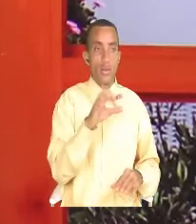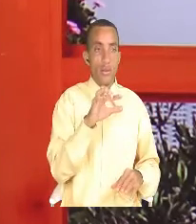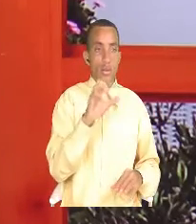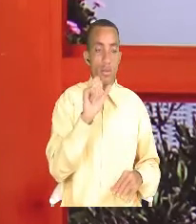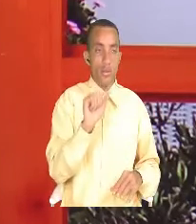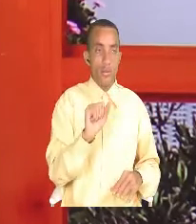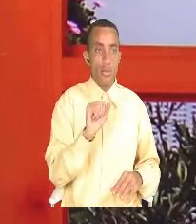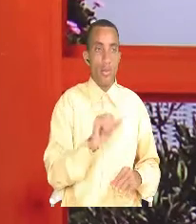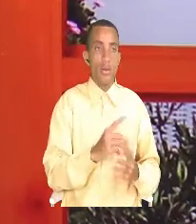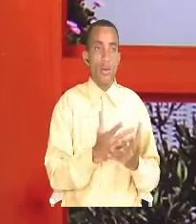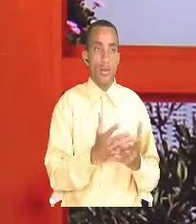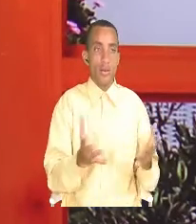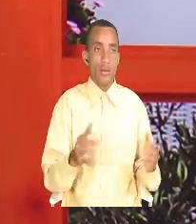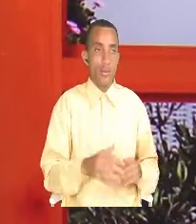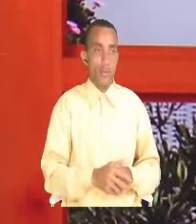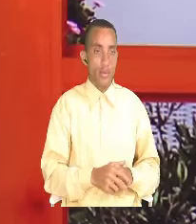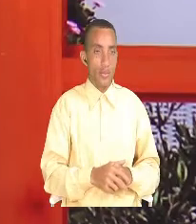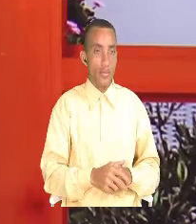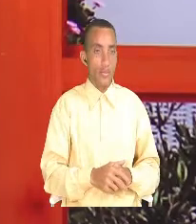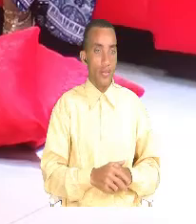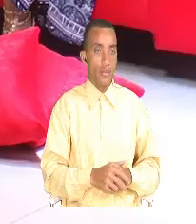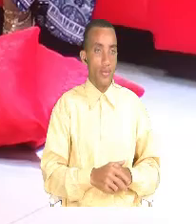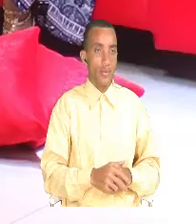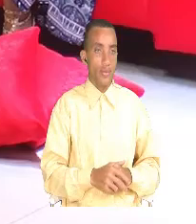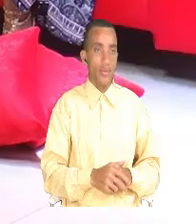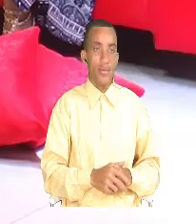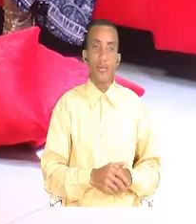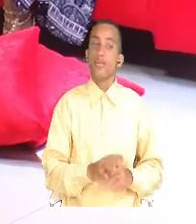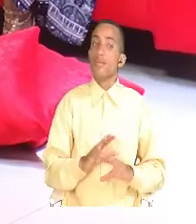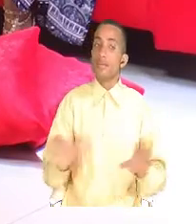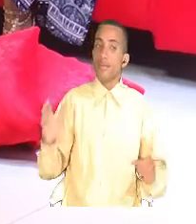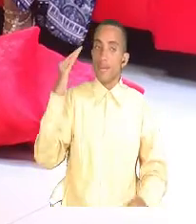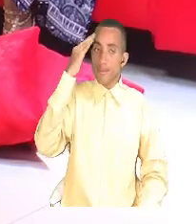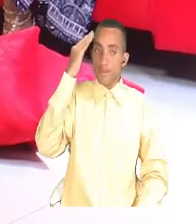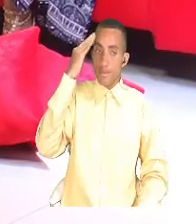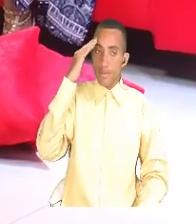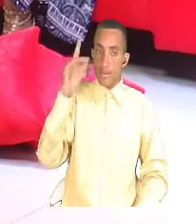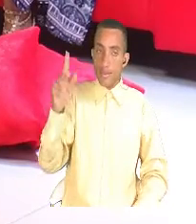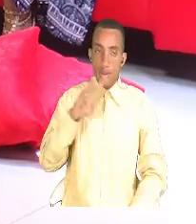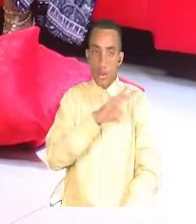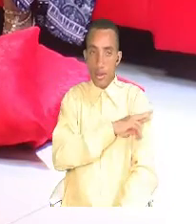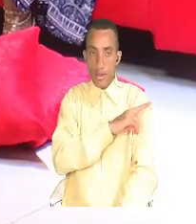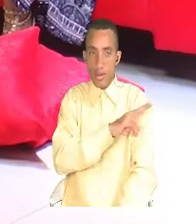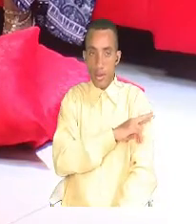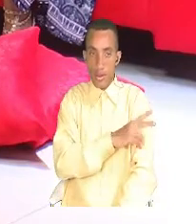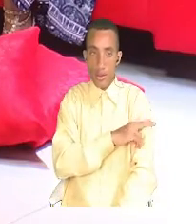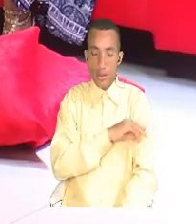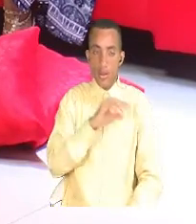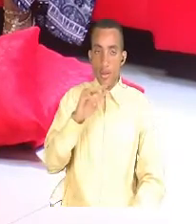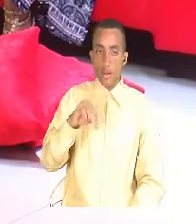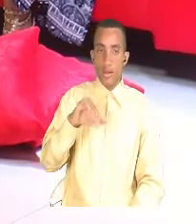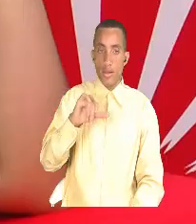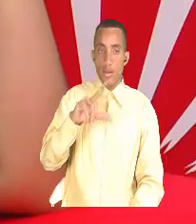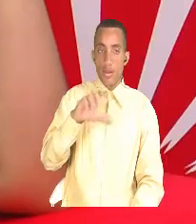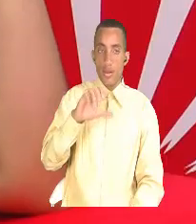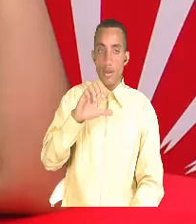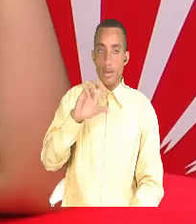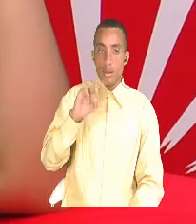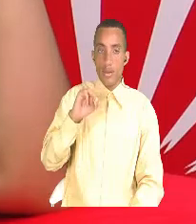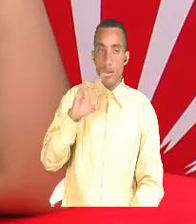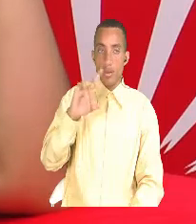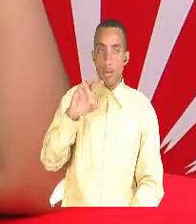esas cosas que nos han estado solicitando. Bueno, entonces ya sabes, llega al Hotel Milenio, que está ubicado en la calle 71,